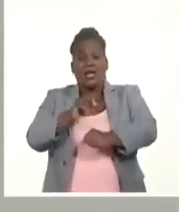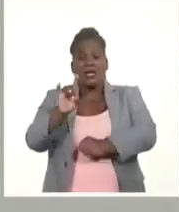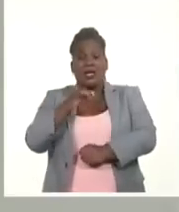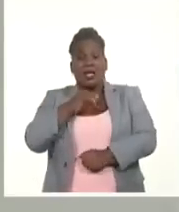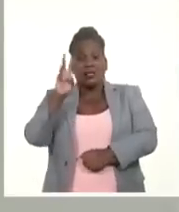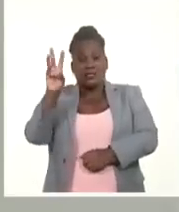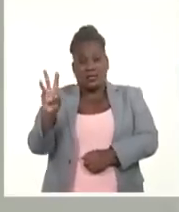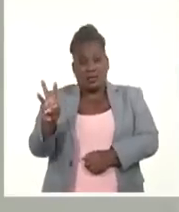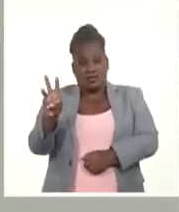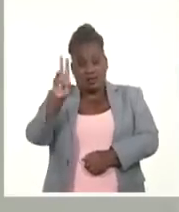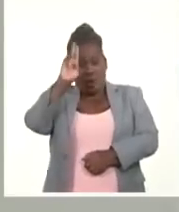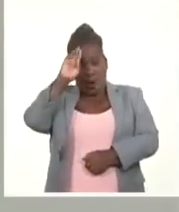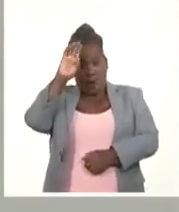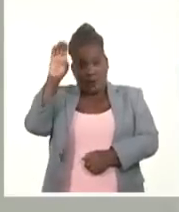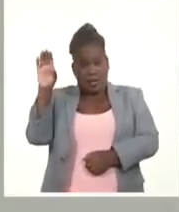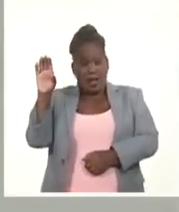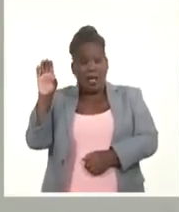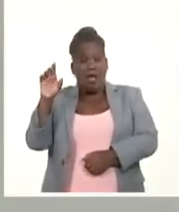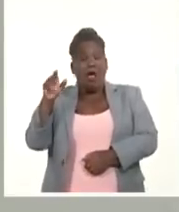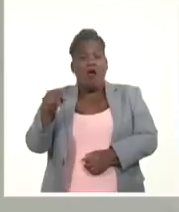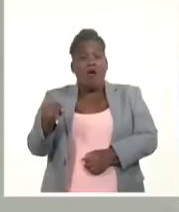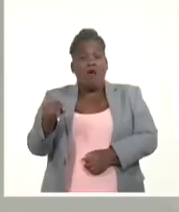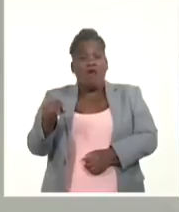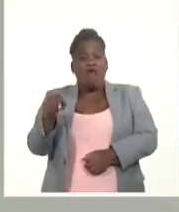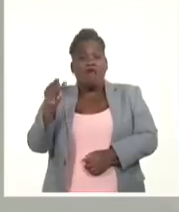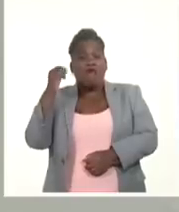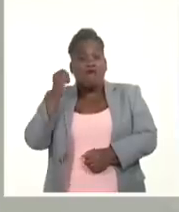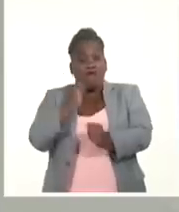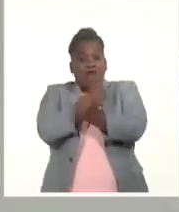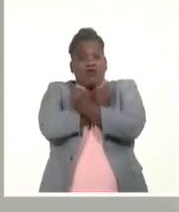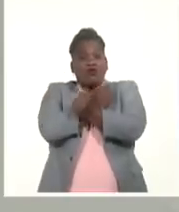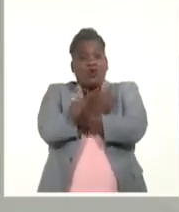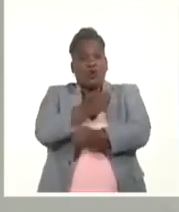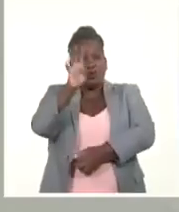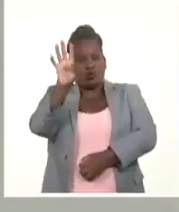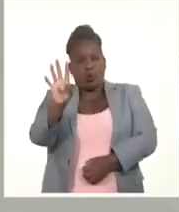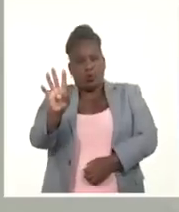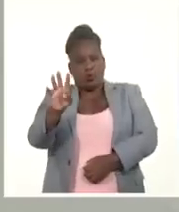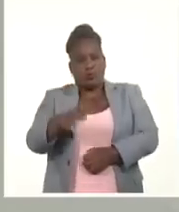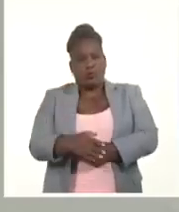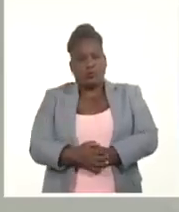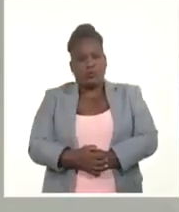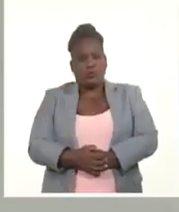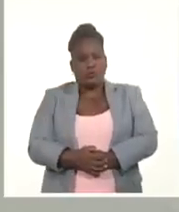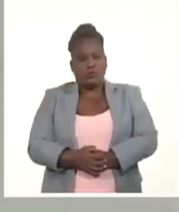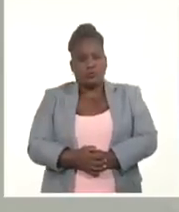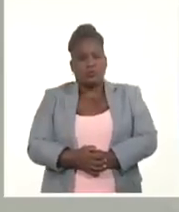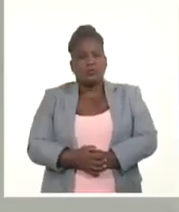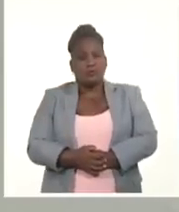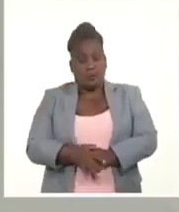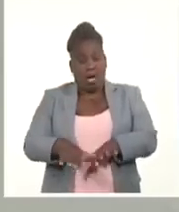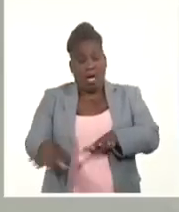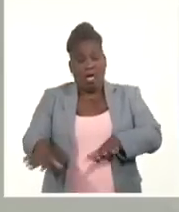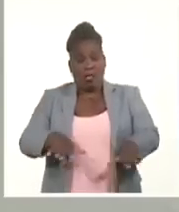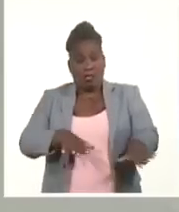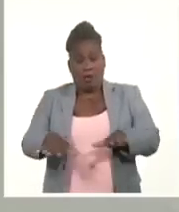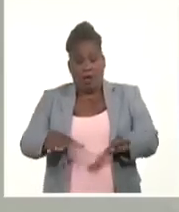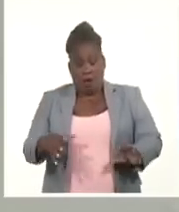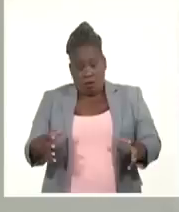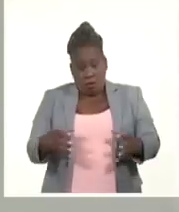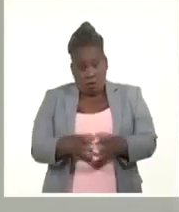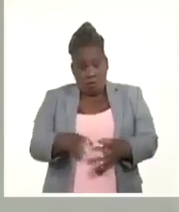el Hospital Fructuoso Rodríguez, 4 pacientes. Continúa activado todo el equipo